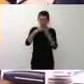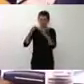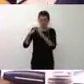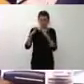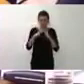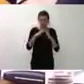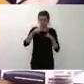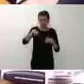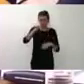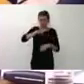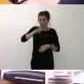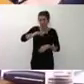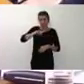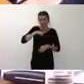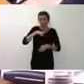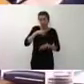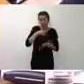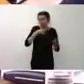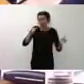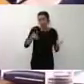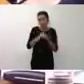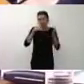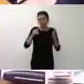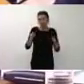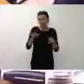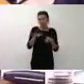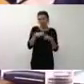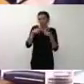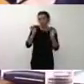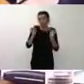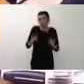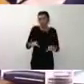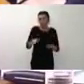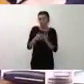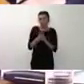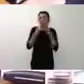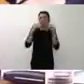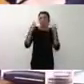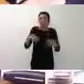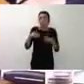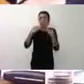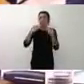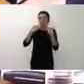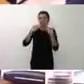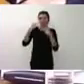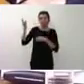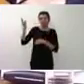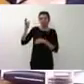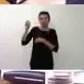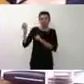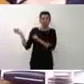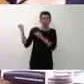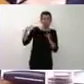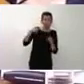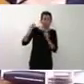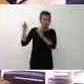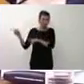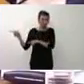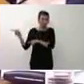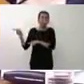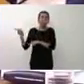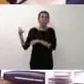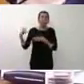en este archipiélago que han dejado historias de la emigración, historias de nostalgia, de